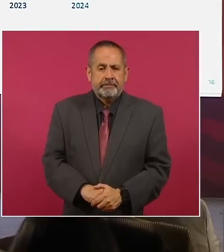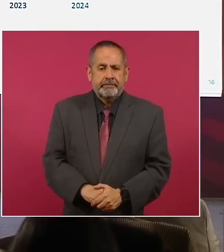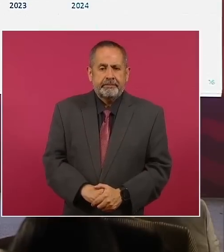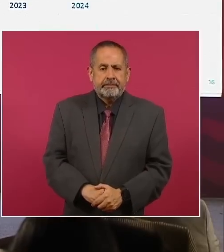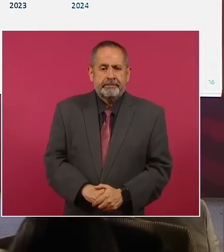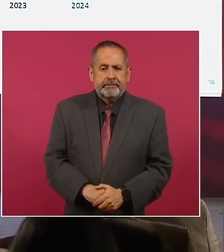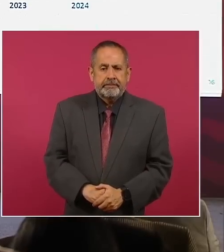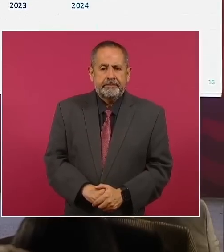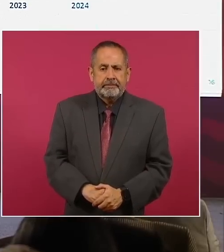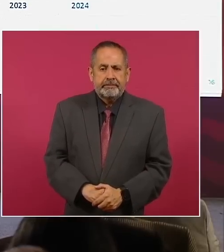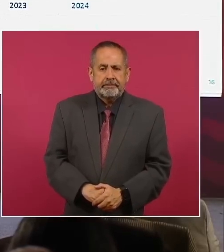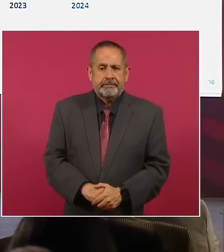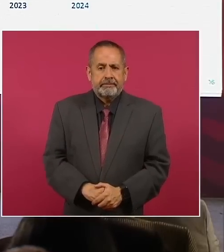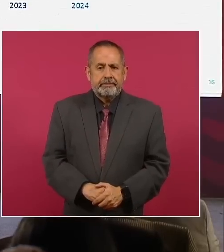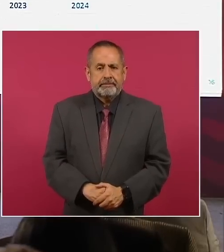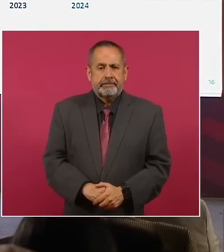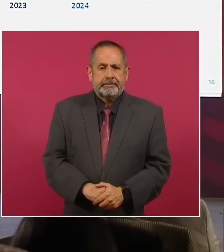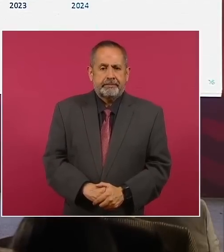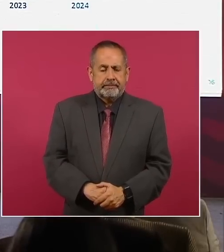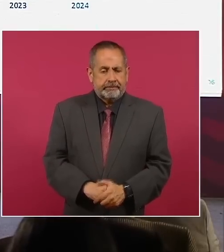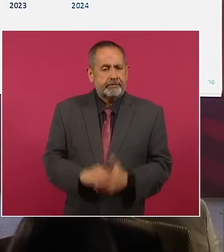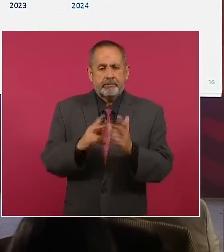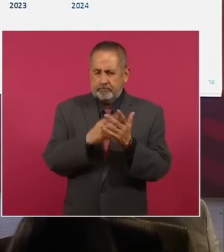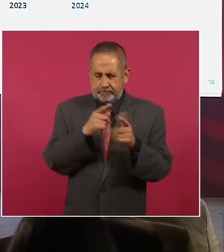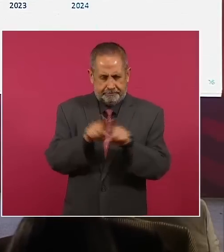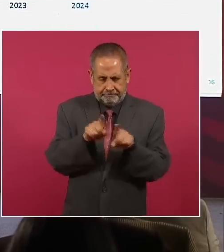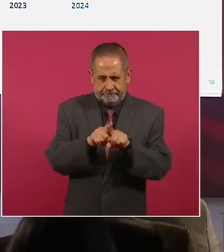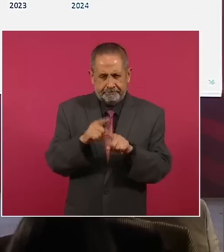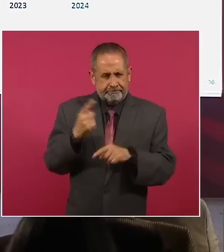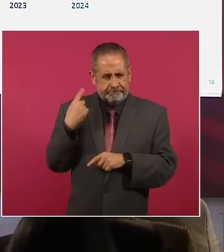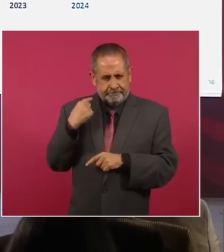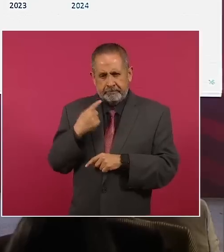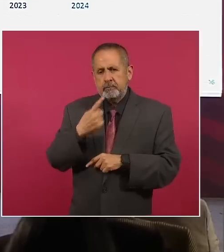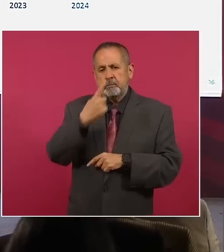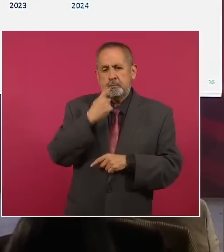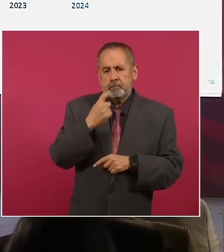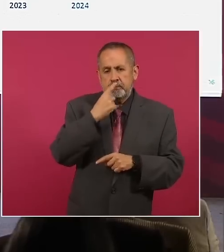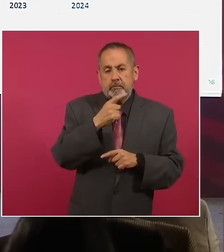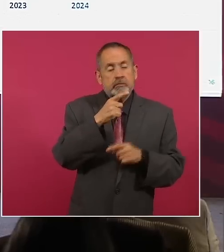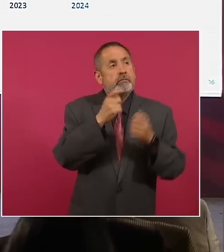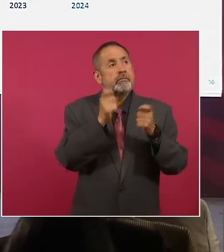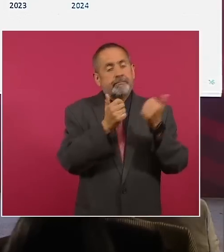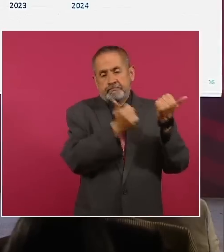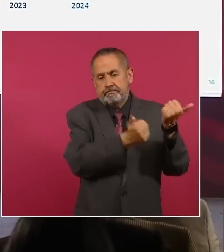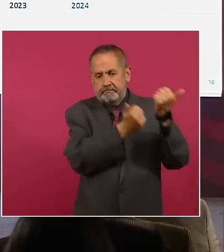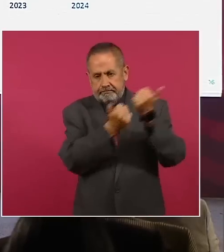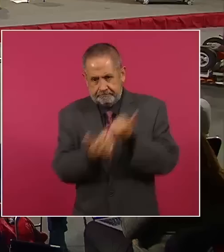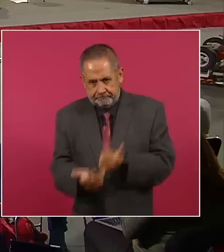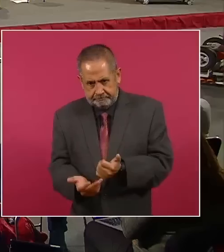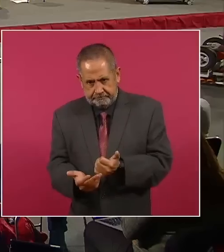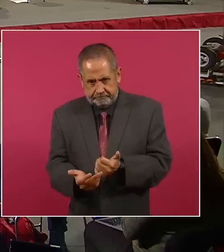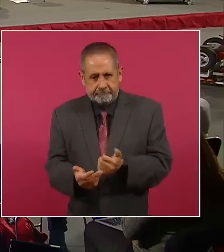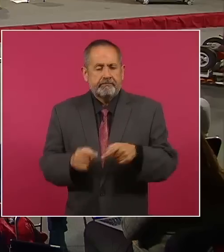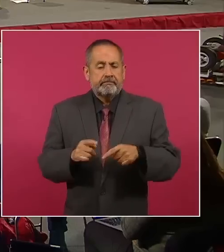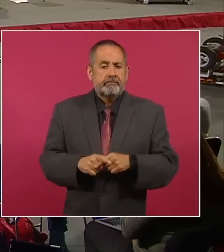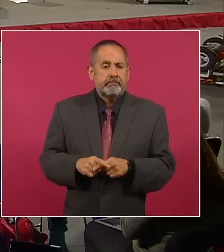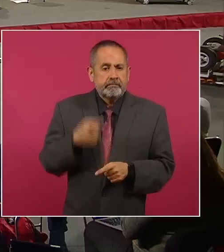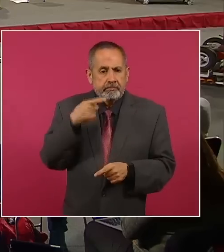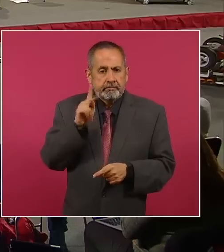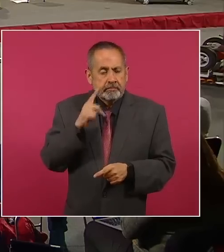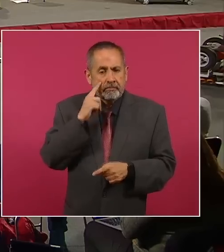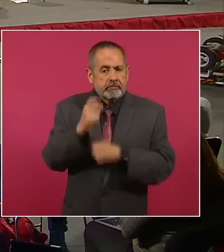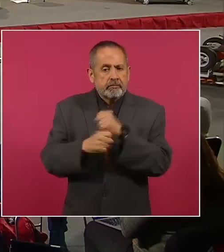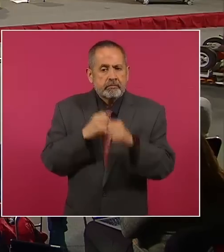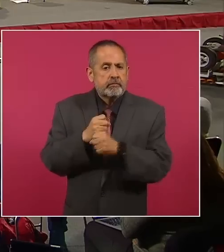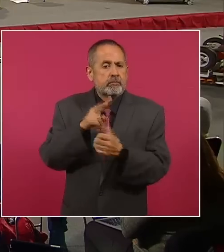Bien, este es de nueva cuenta en rojo lo que se importa. ¿Por qué en el 22